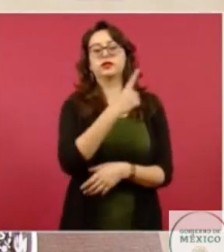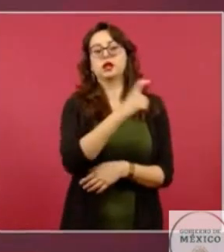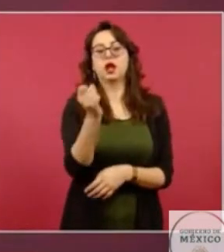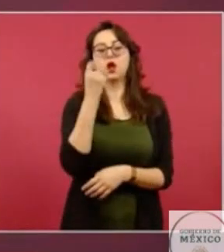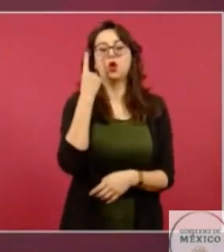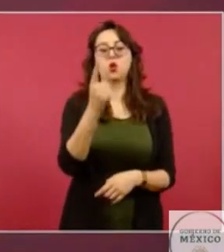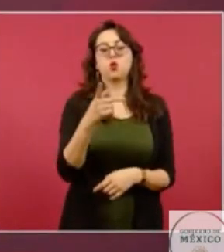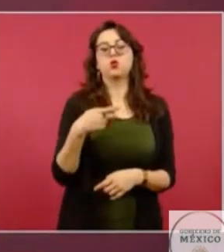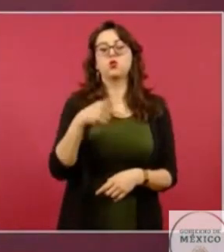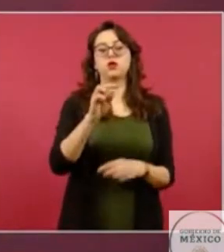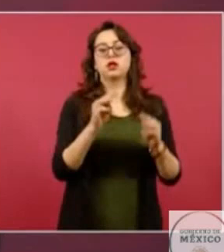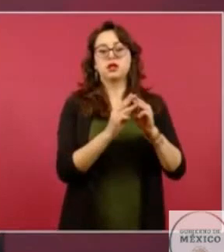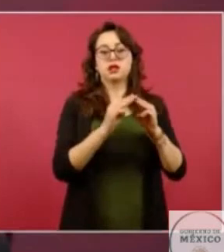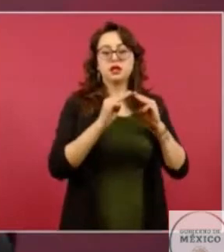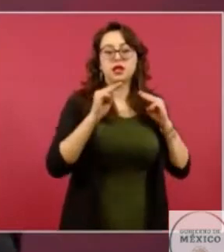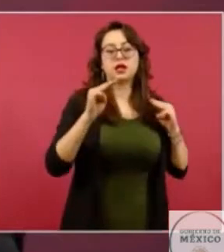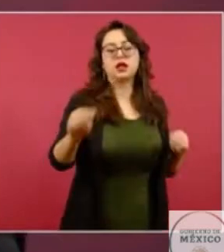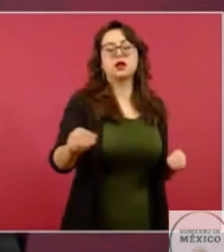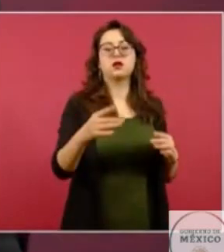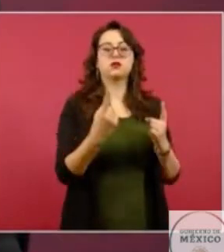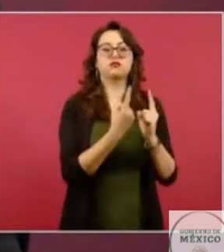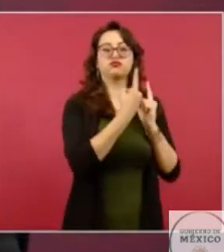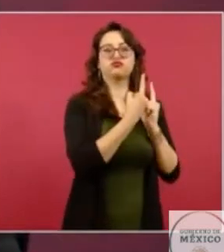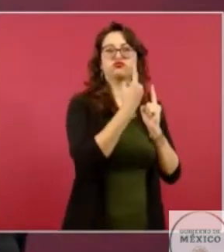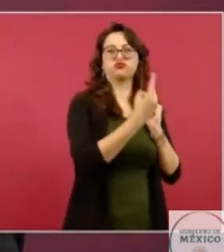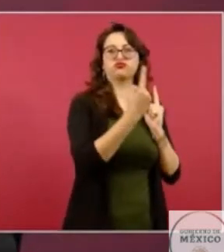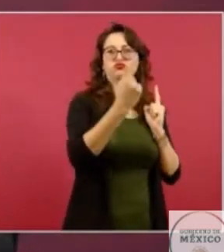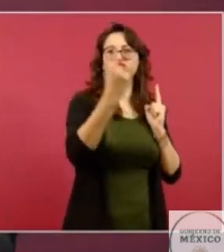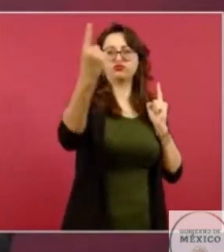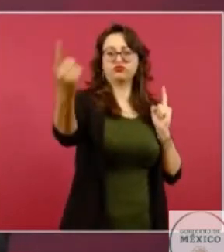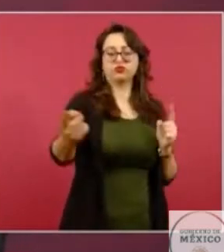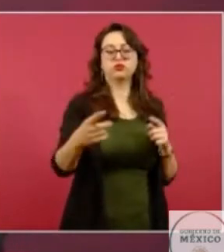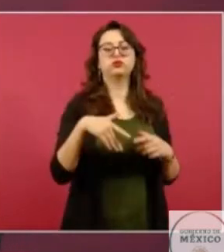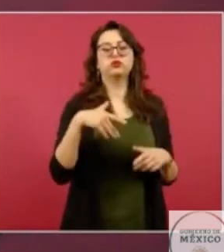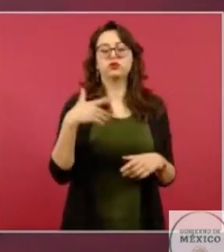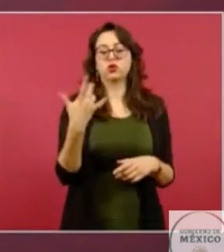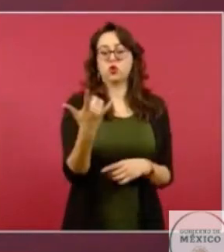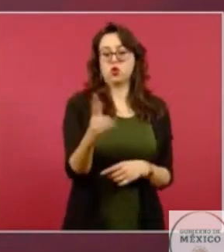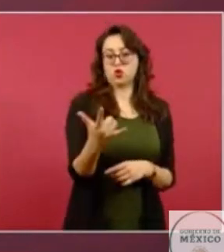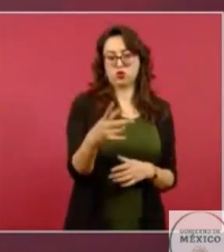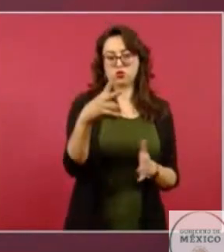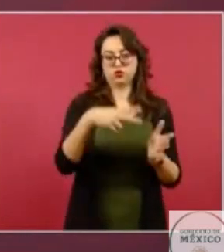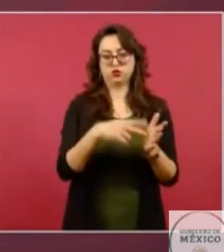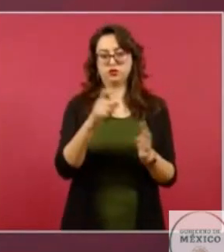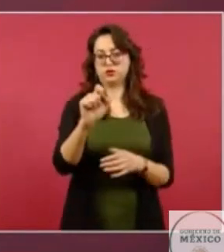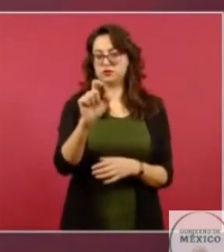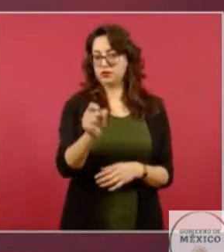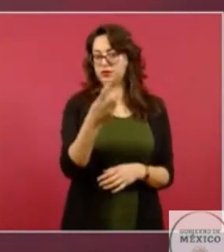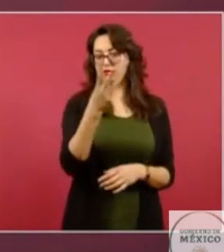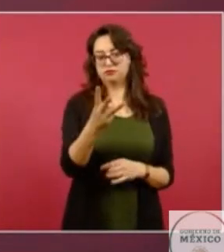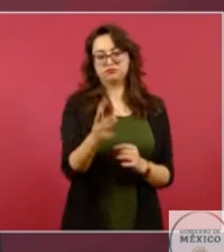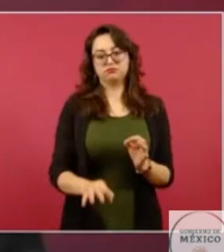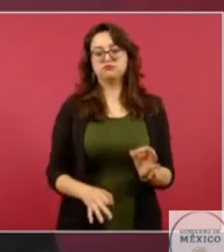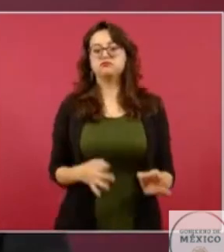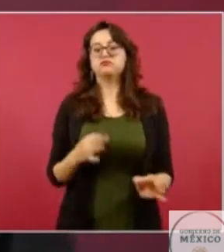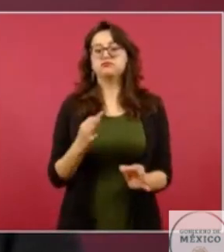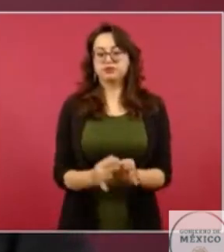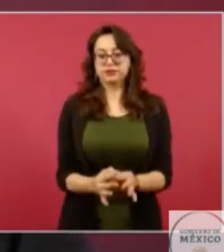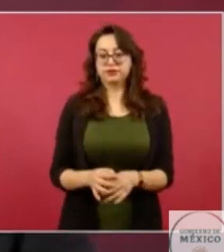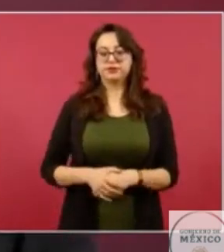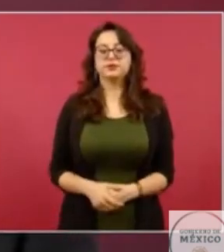kilómetros de línea de media tensión, quedarán concluidos en julio de 2023. Paquete